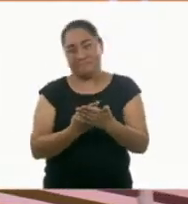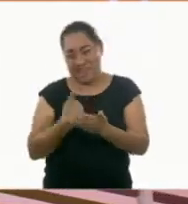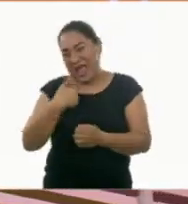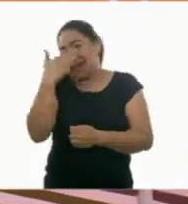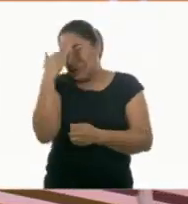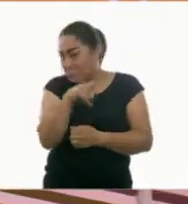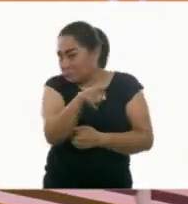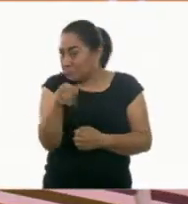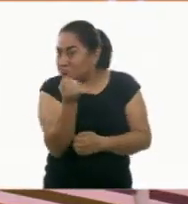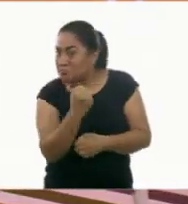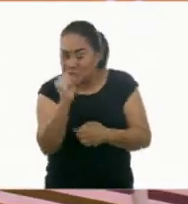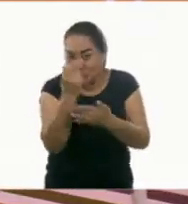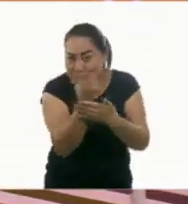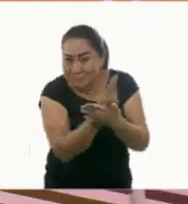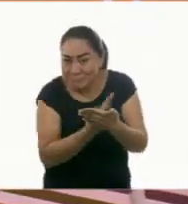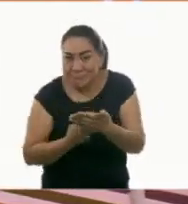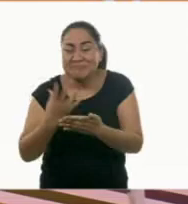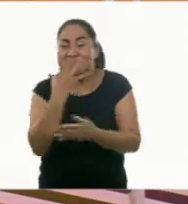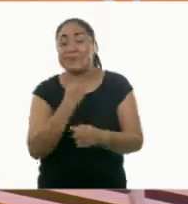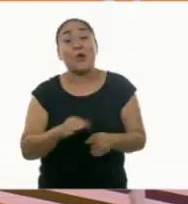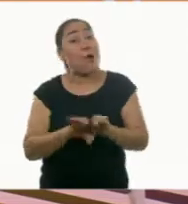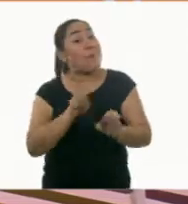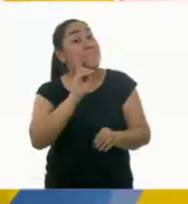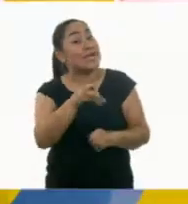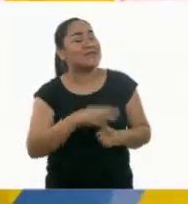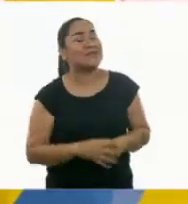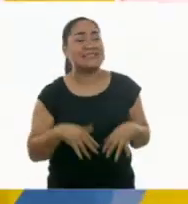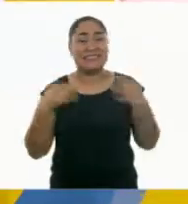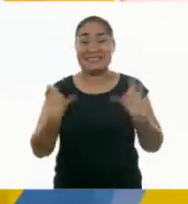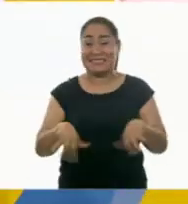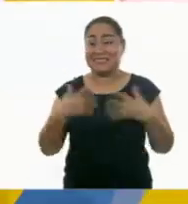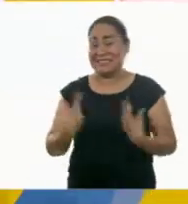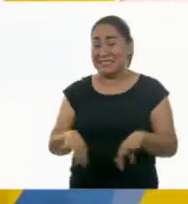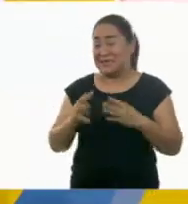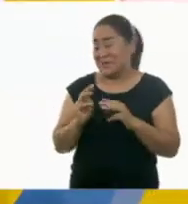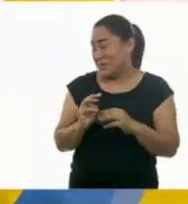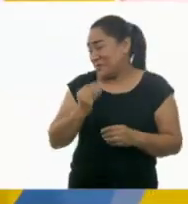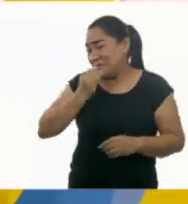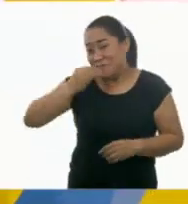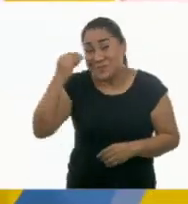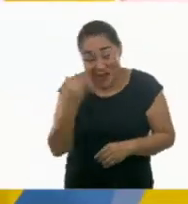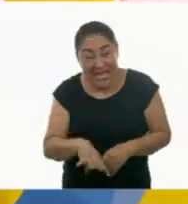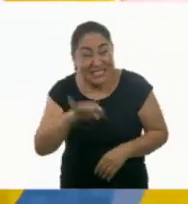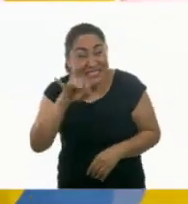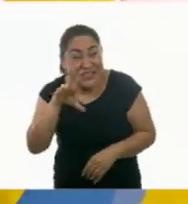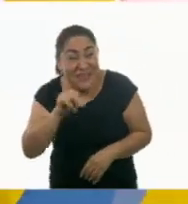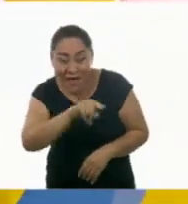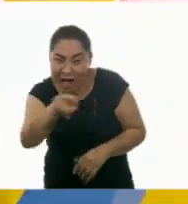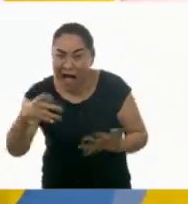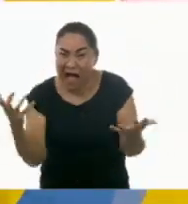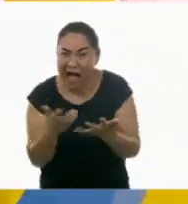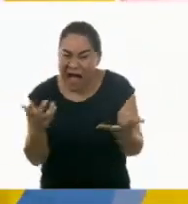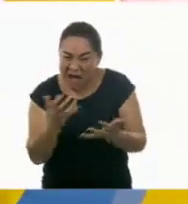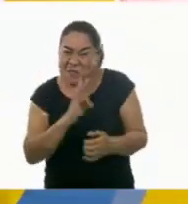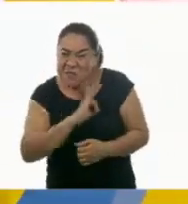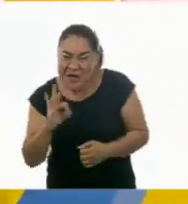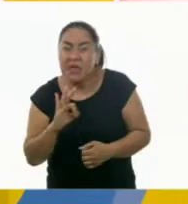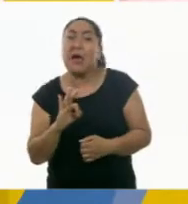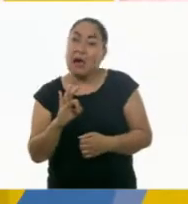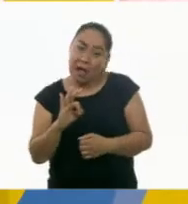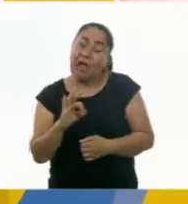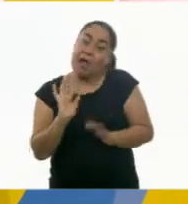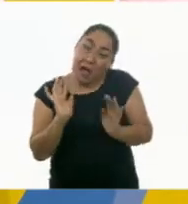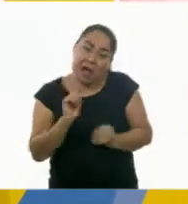hacen perfectamente muy bonitos. ¿Cómo ves? ¡Guau! ¿A poco no es un reto padrísimo? Nos va a permitir igual, quién sabe,